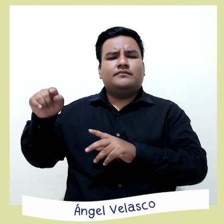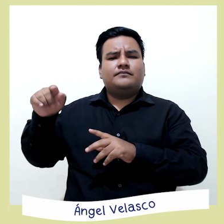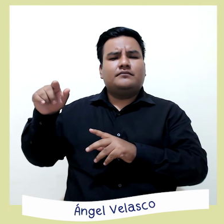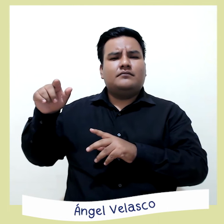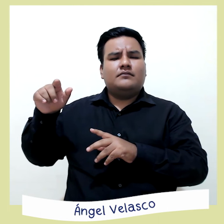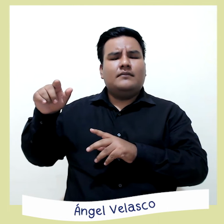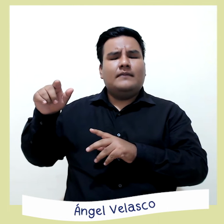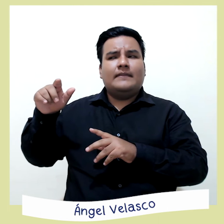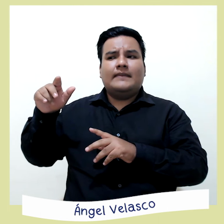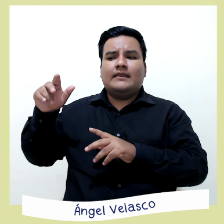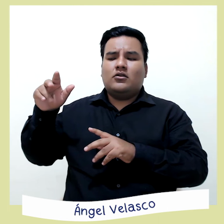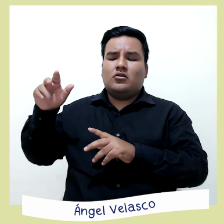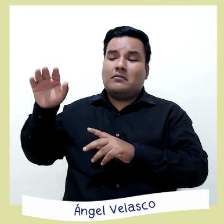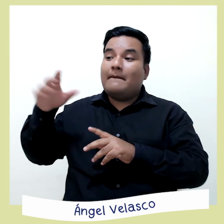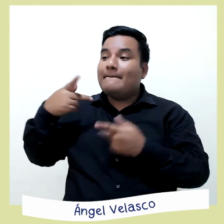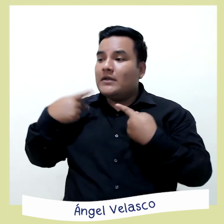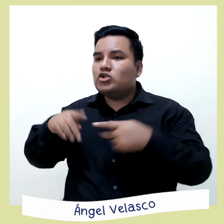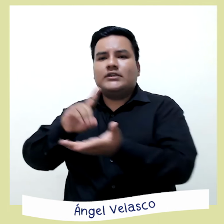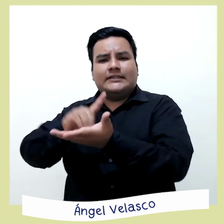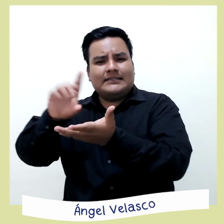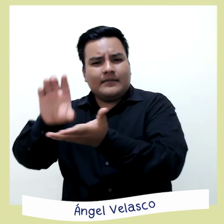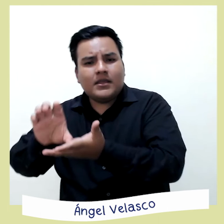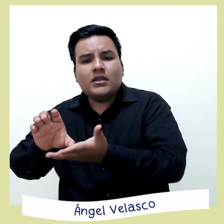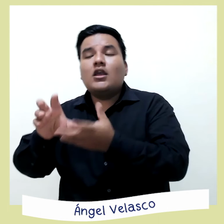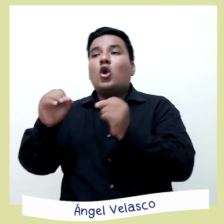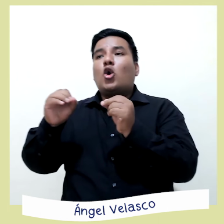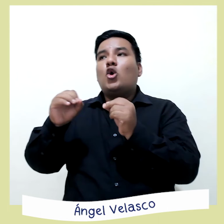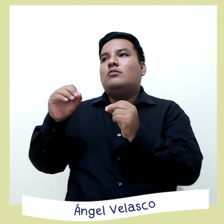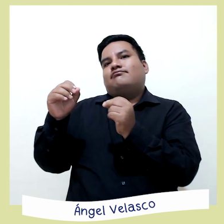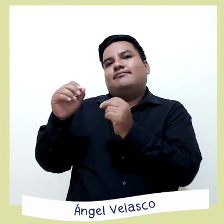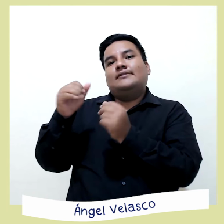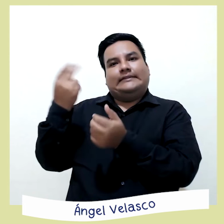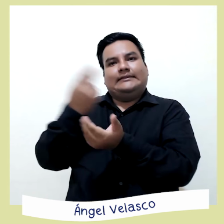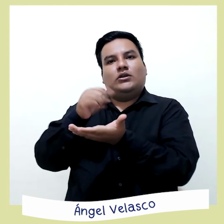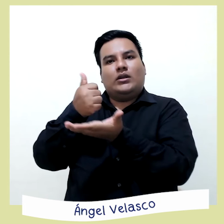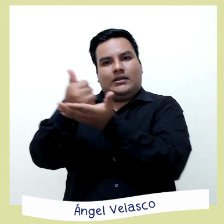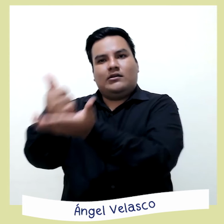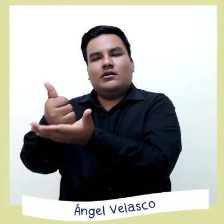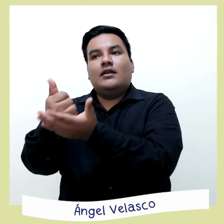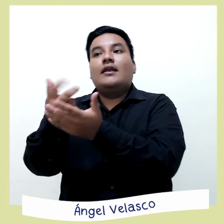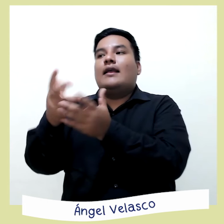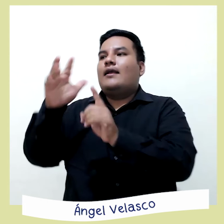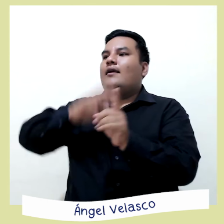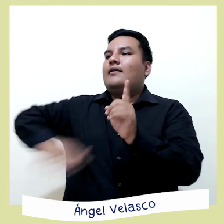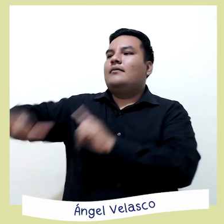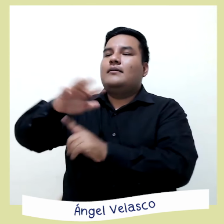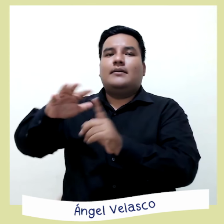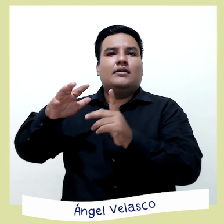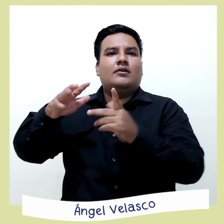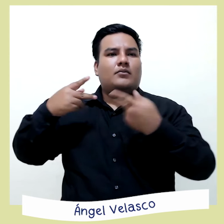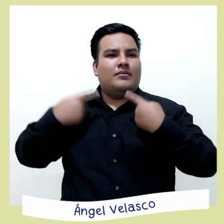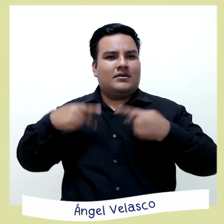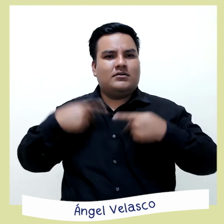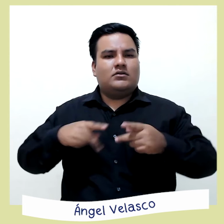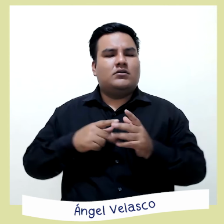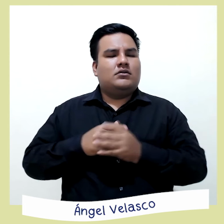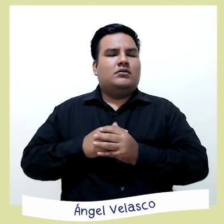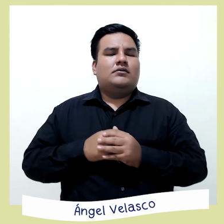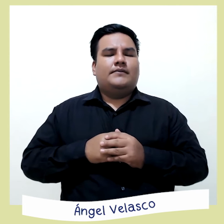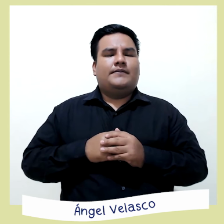social, si hemos de desarrollar infraestructura comunitaria para la atención de las personas con discapacidad